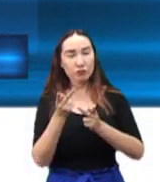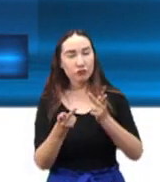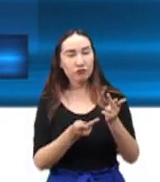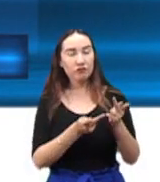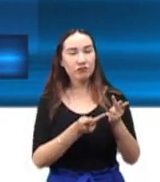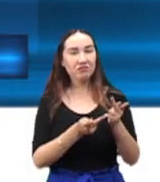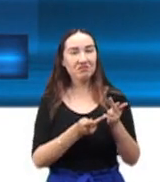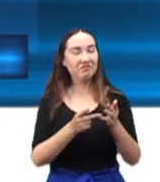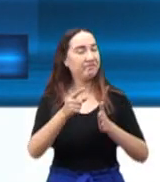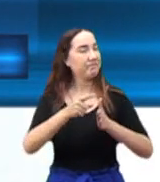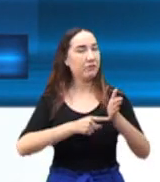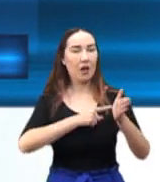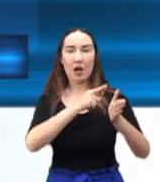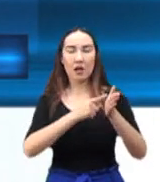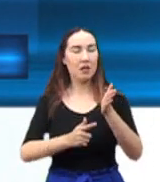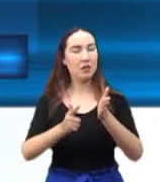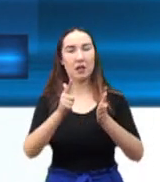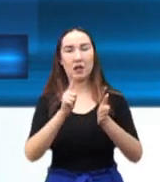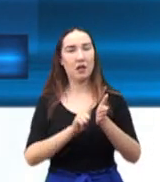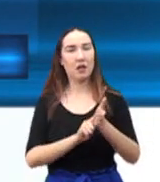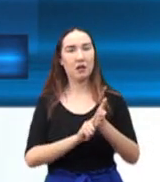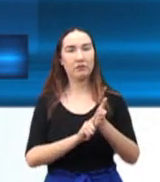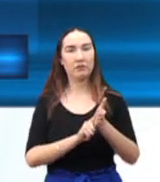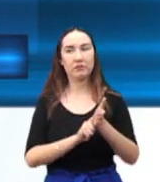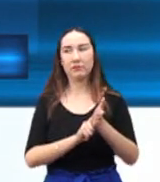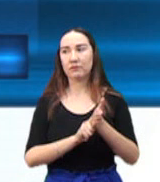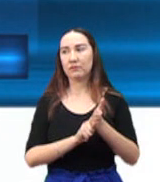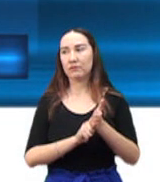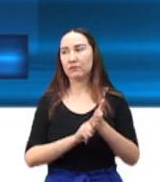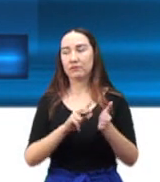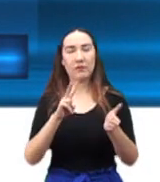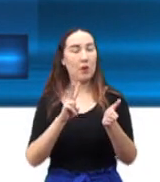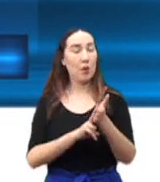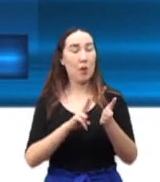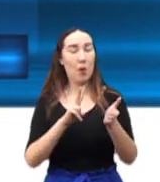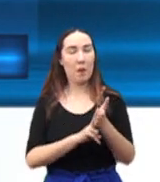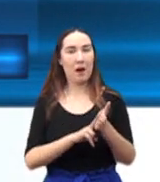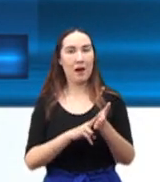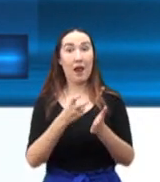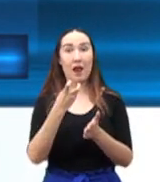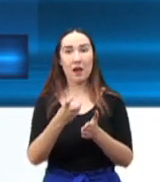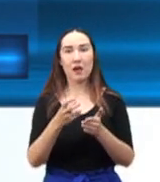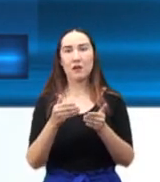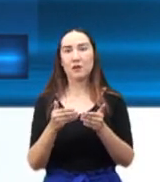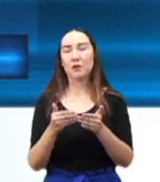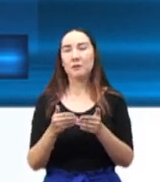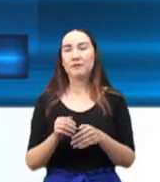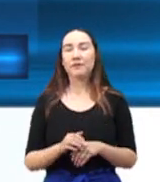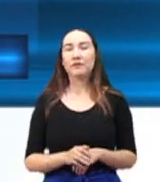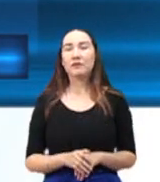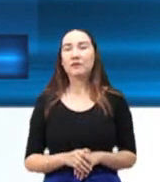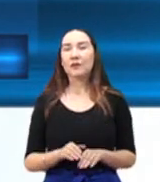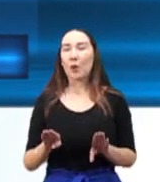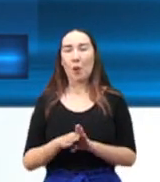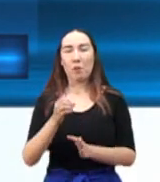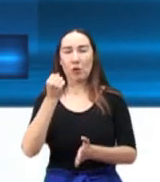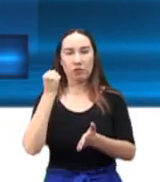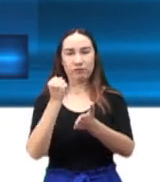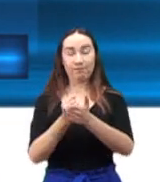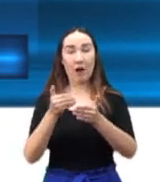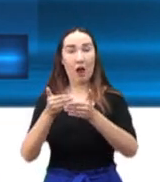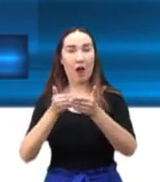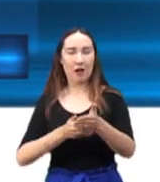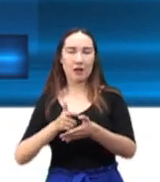se invalida toda la ley y dictan aplicar la ley anterior. Es tan nugatorio